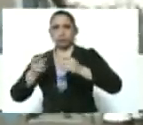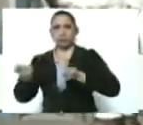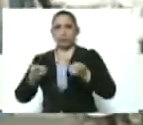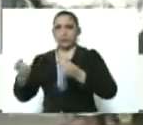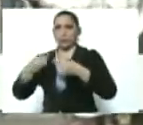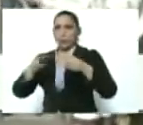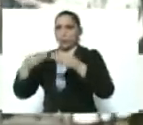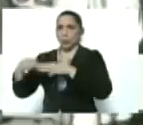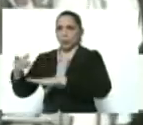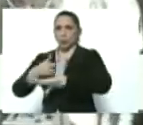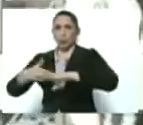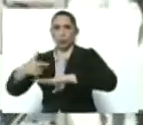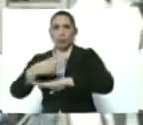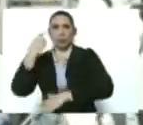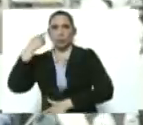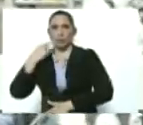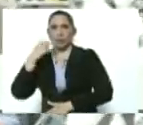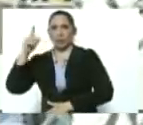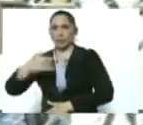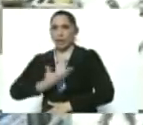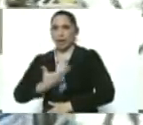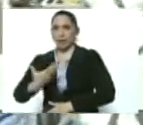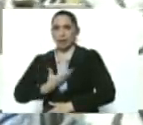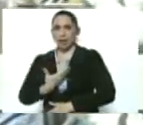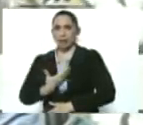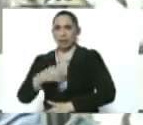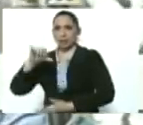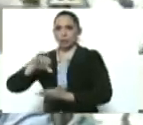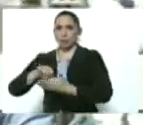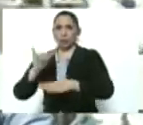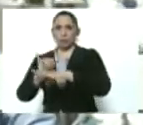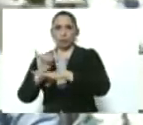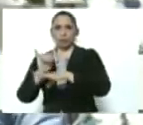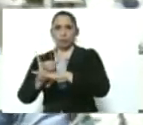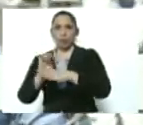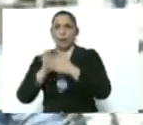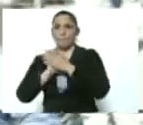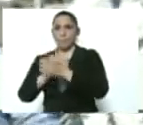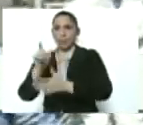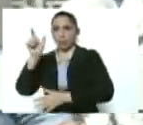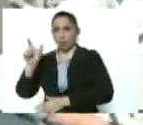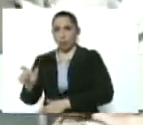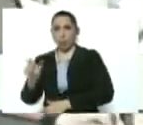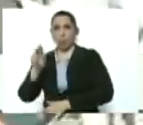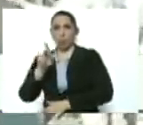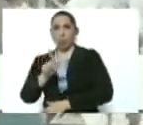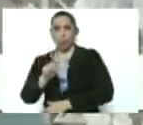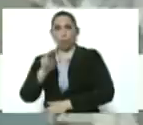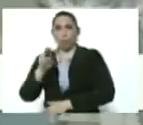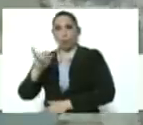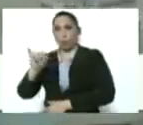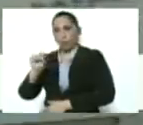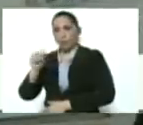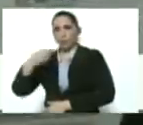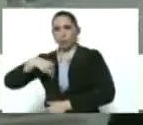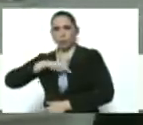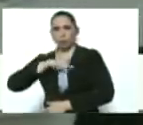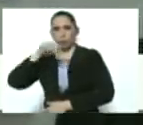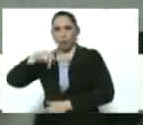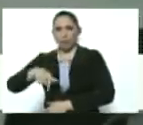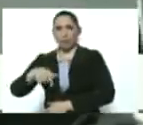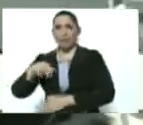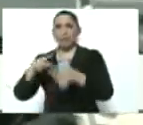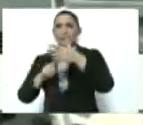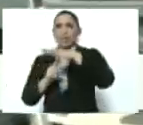del gobierno bolivariano y el alcalde de la ciudad cubana compañero luis infante desde acá estamos en el terminal de